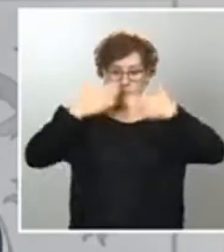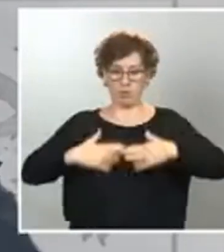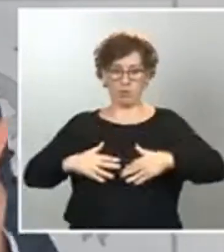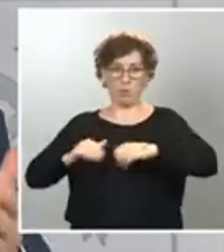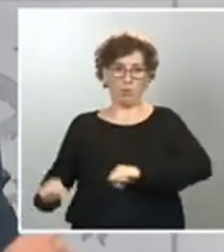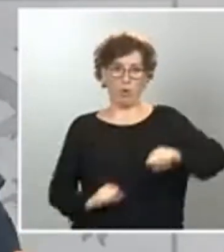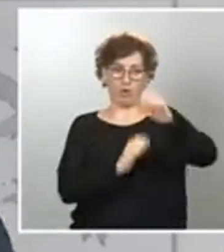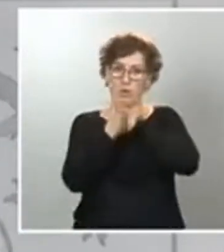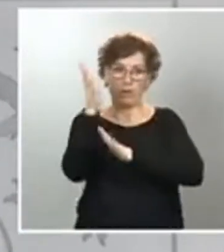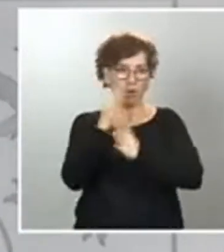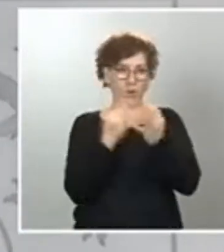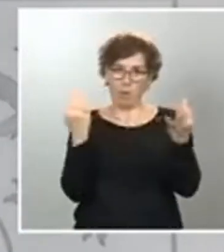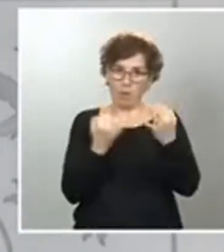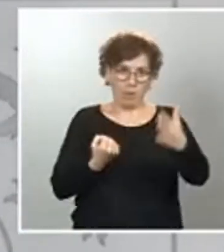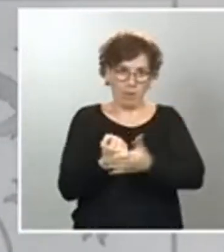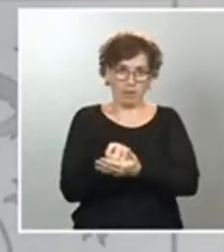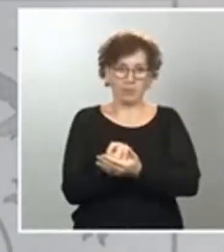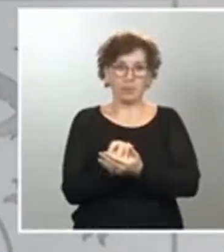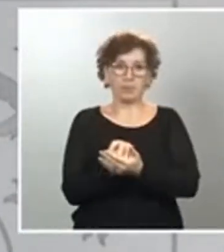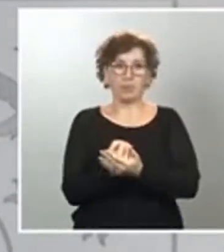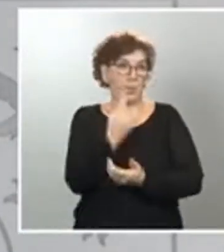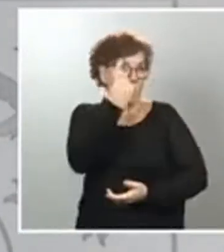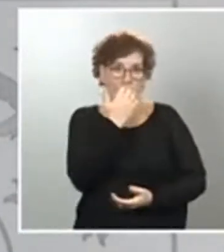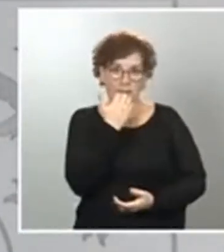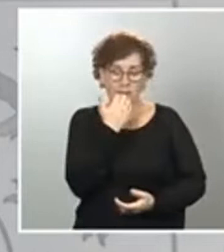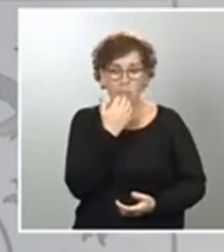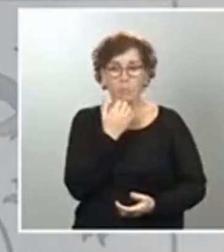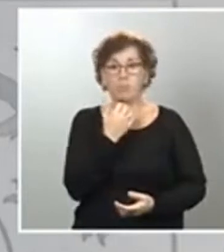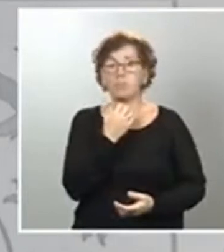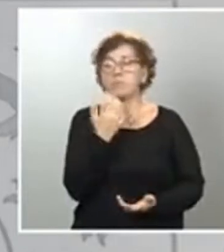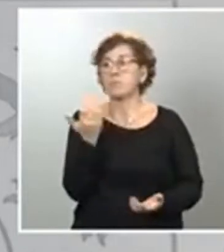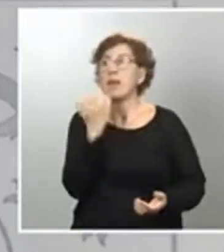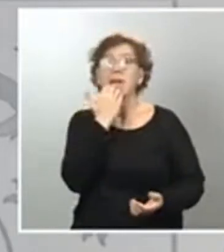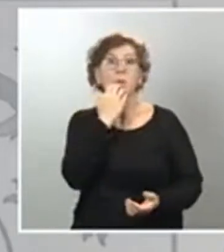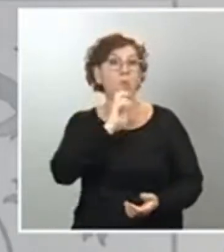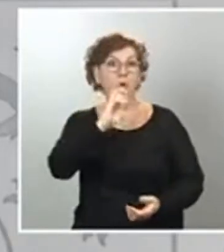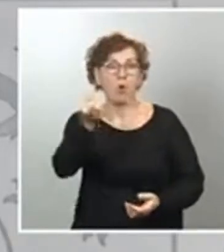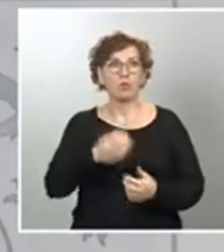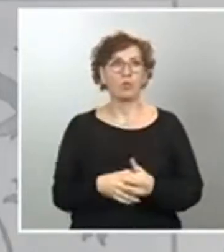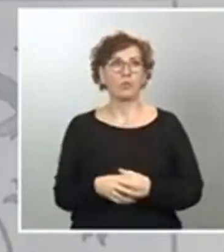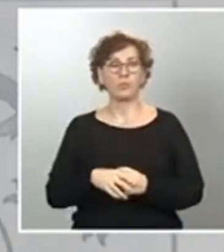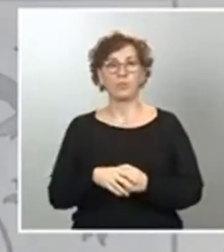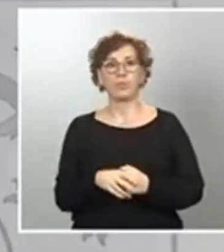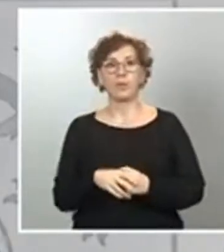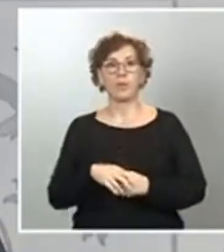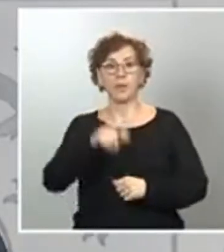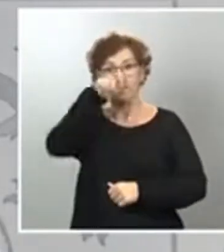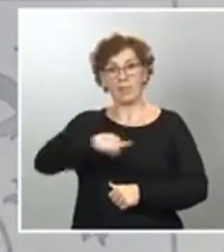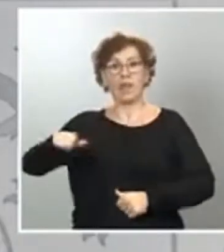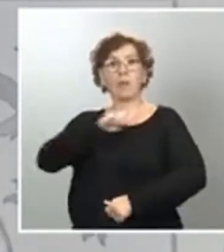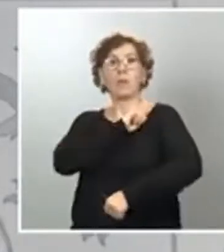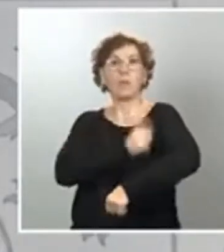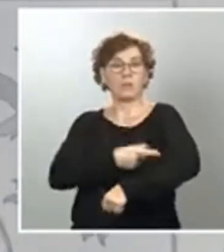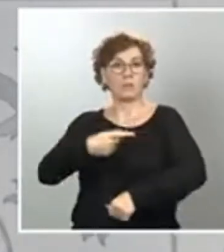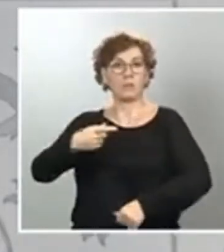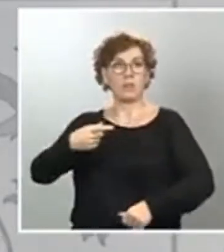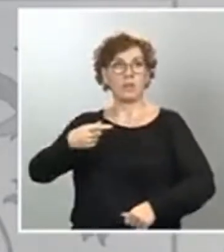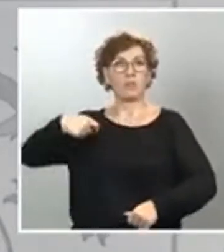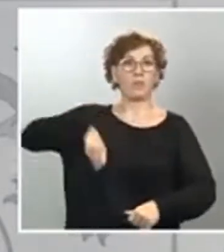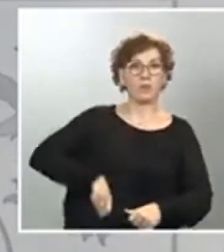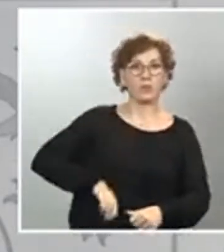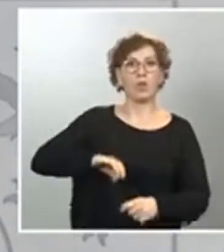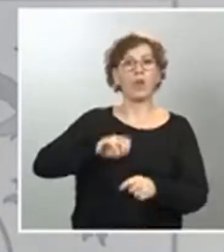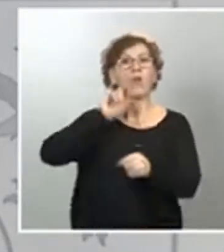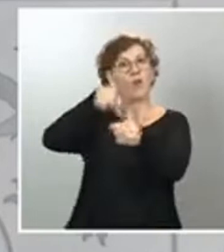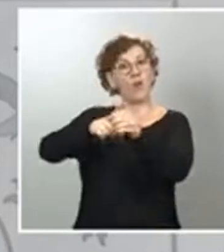ejemplo sería la apertura de entrenamientos individuales de deportistas profesionales y federados y el entrenamiento